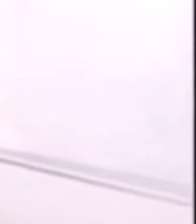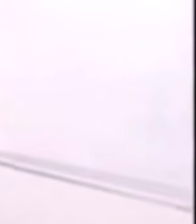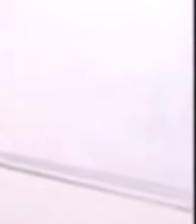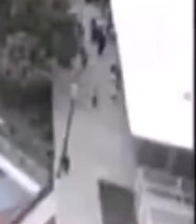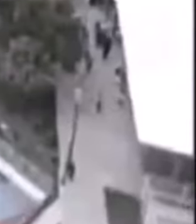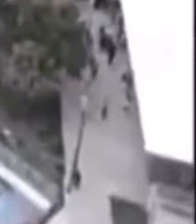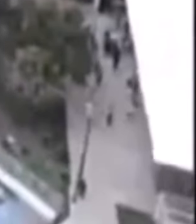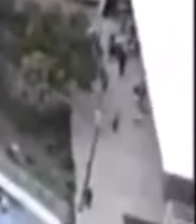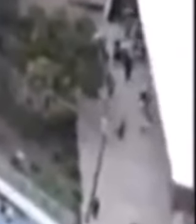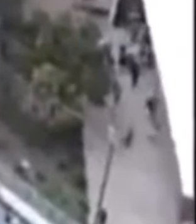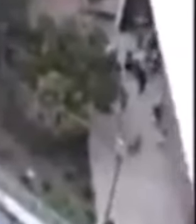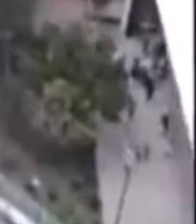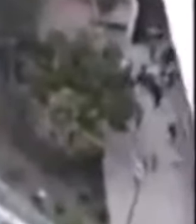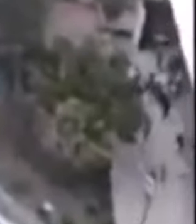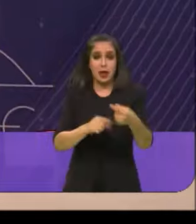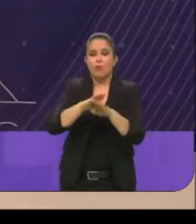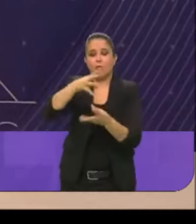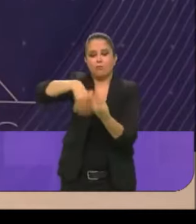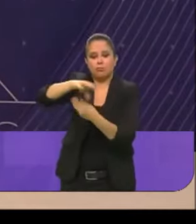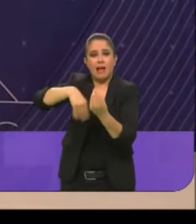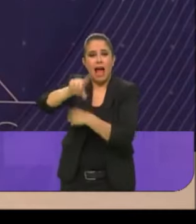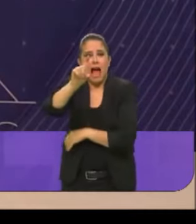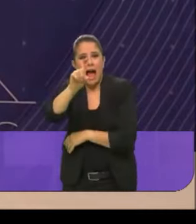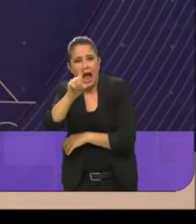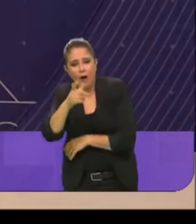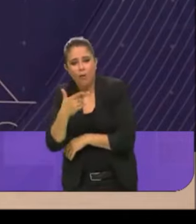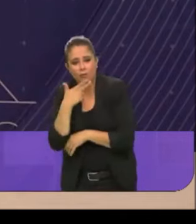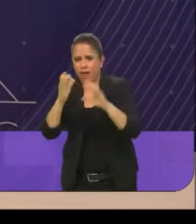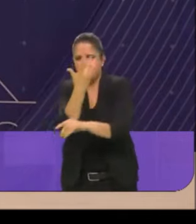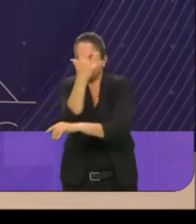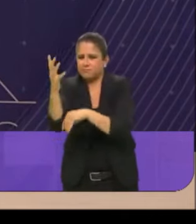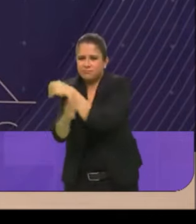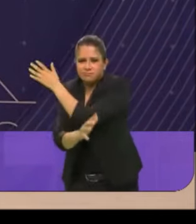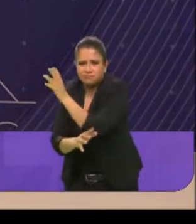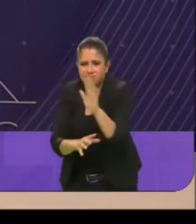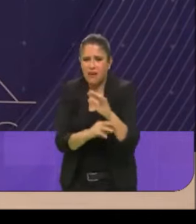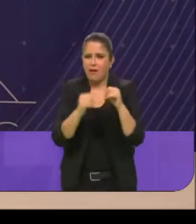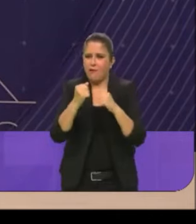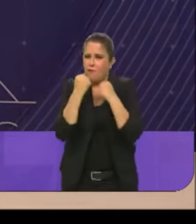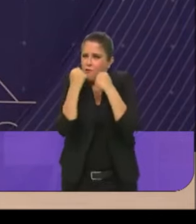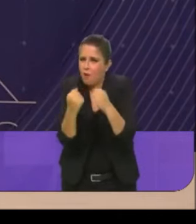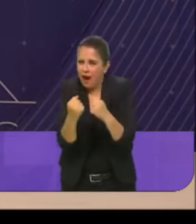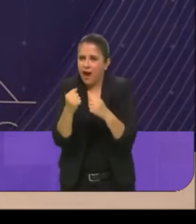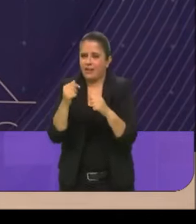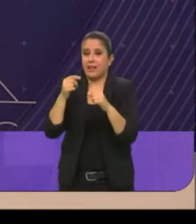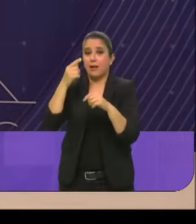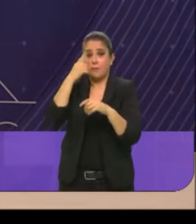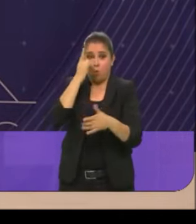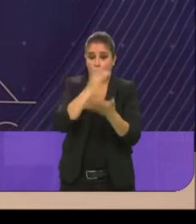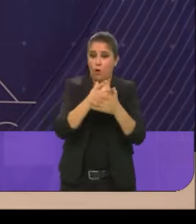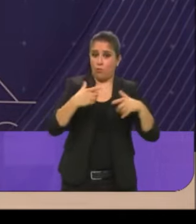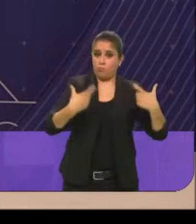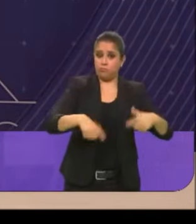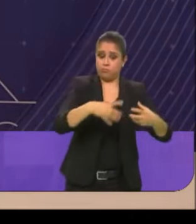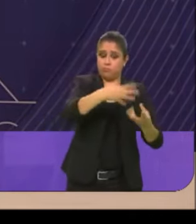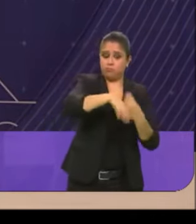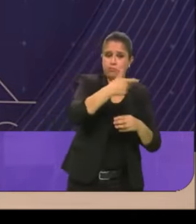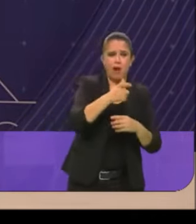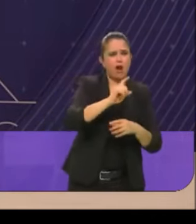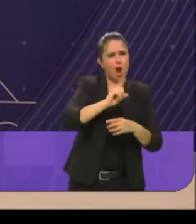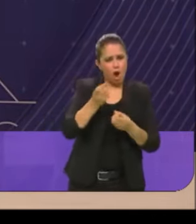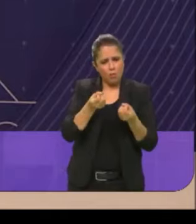existe una calidad aceptable de vida queremos una ciudad que no solo produzca riqueza sino también